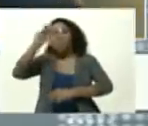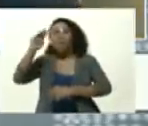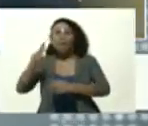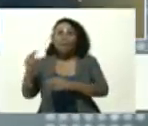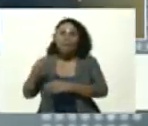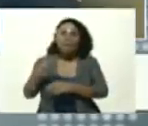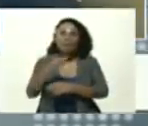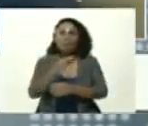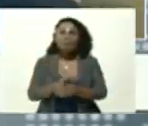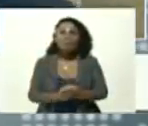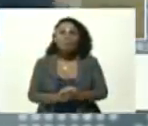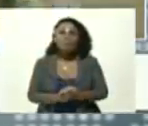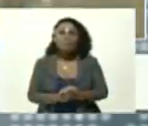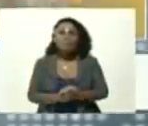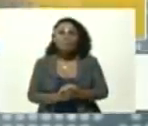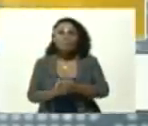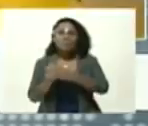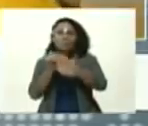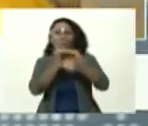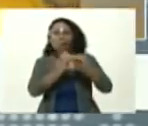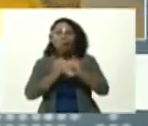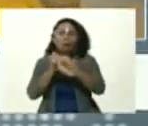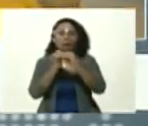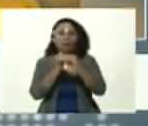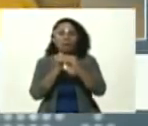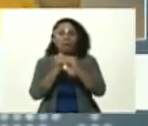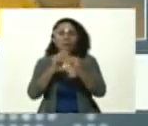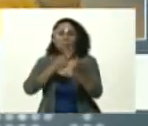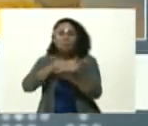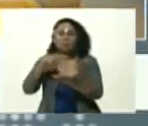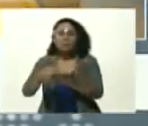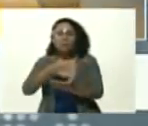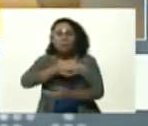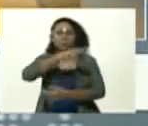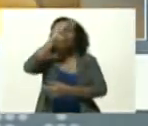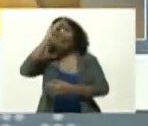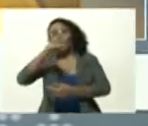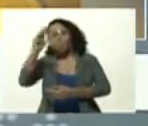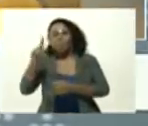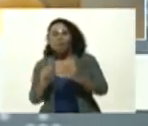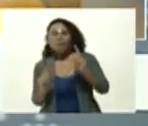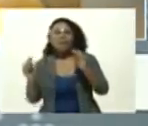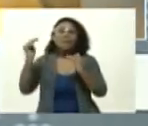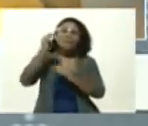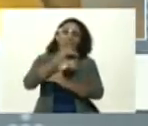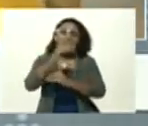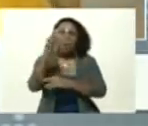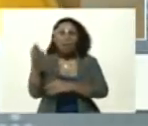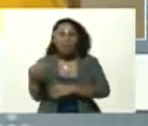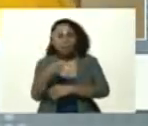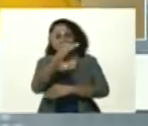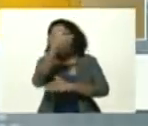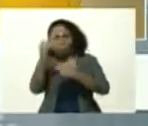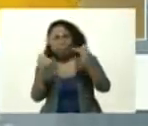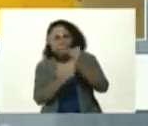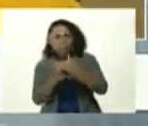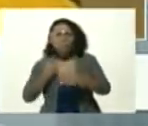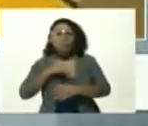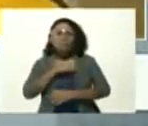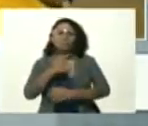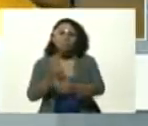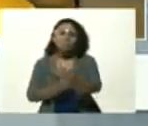río, simultánea. Y le cayó la montaña por encima y el río por abajo a nuestros